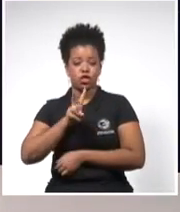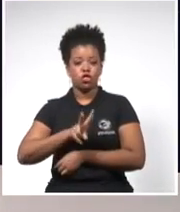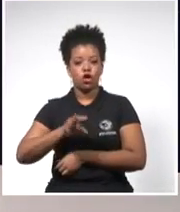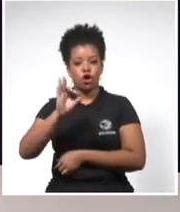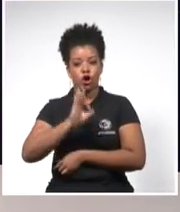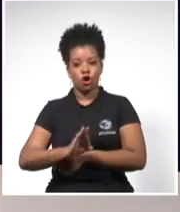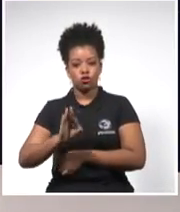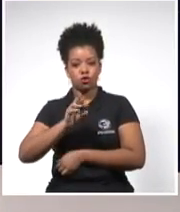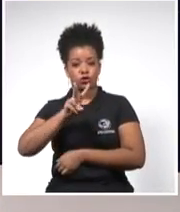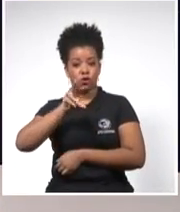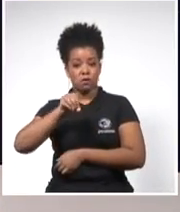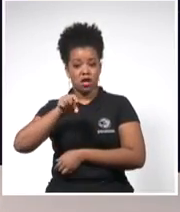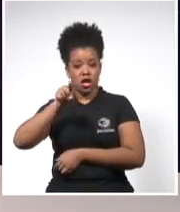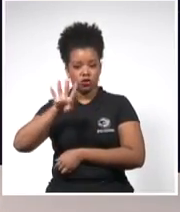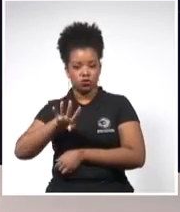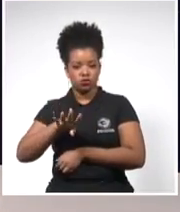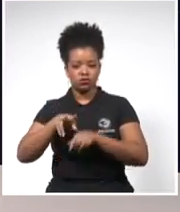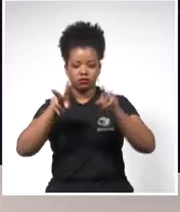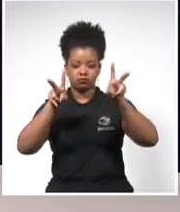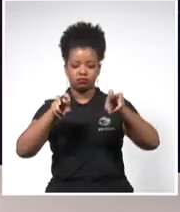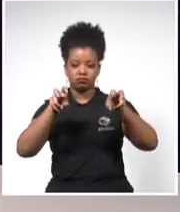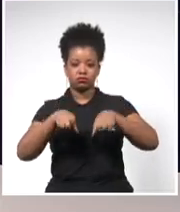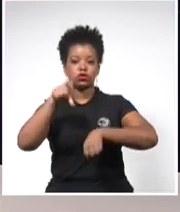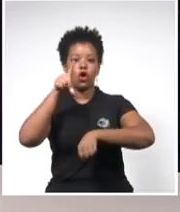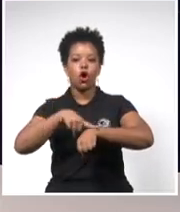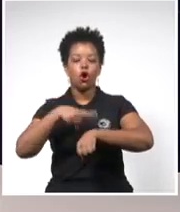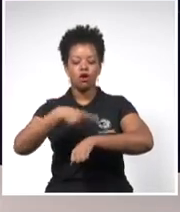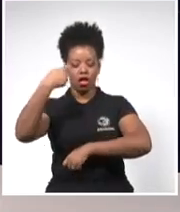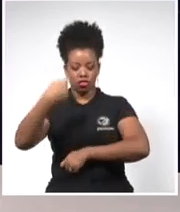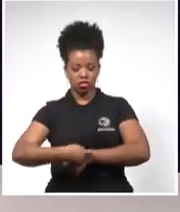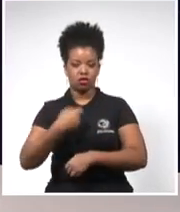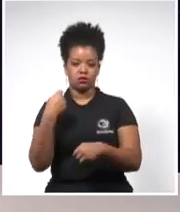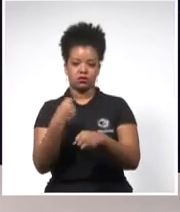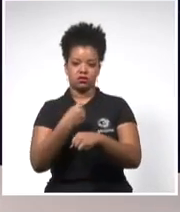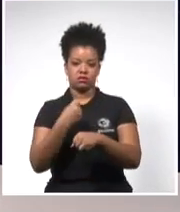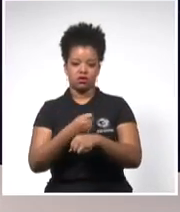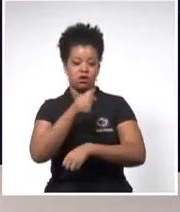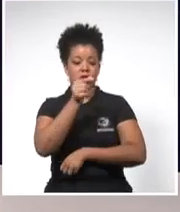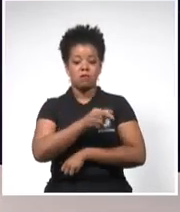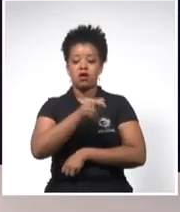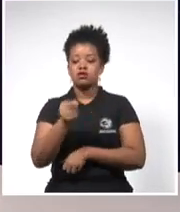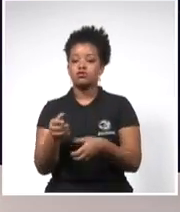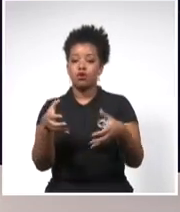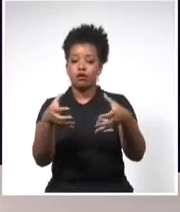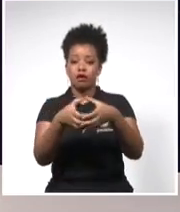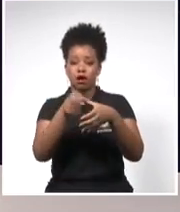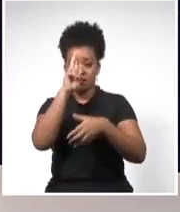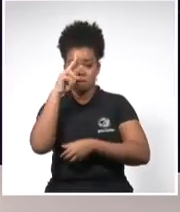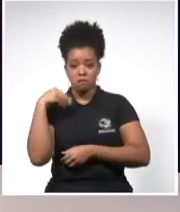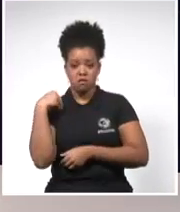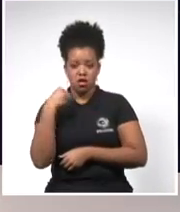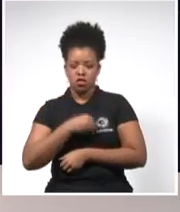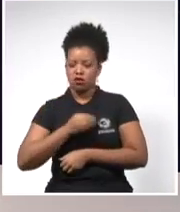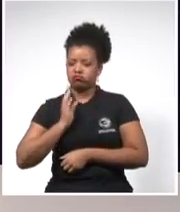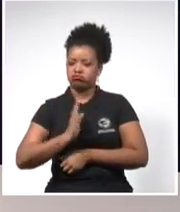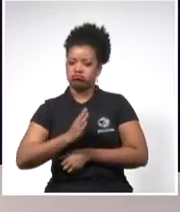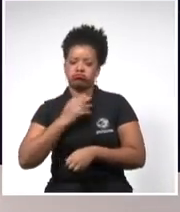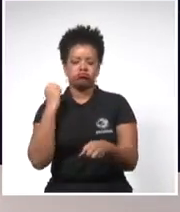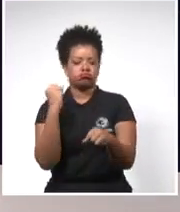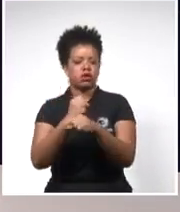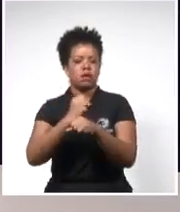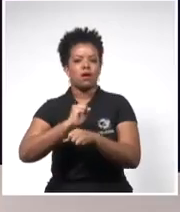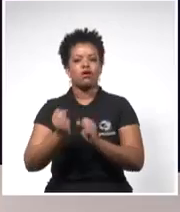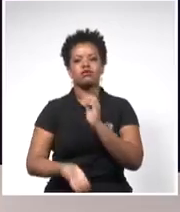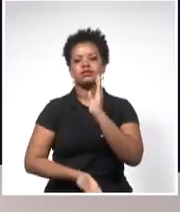de 2014 titulada La Hora del Deber, el personal médico que marcha a cualquier punto para salvar vidas,